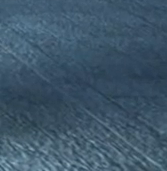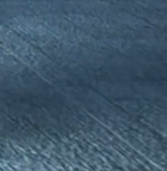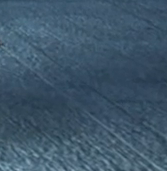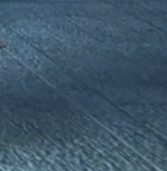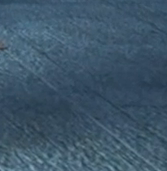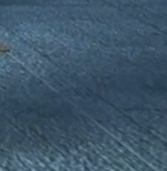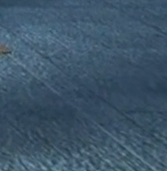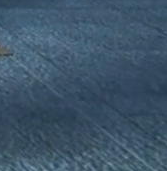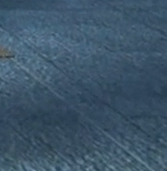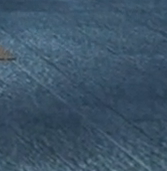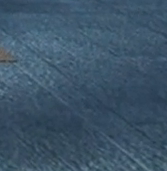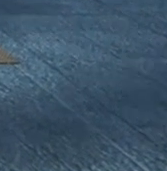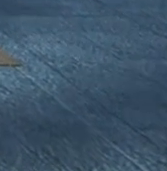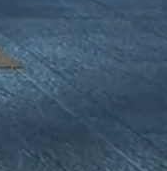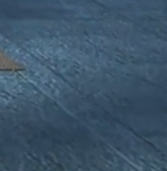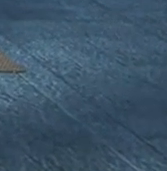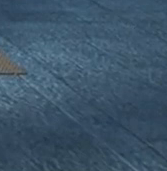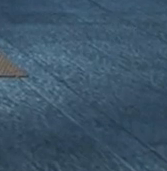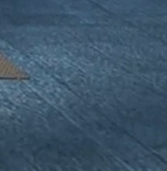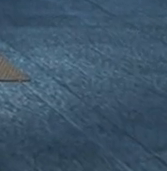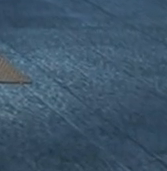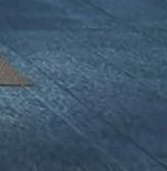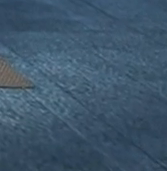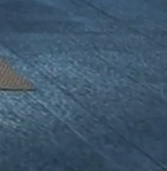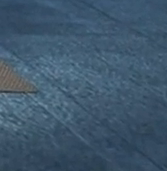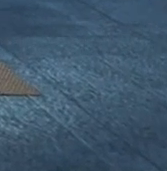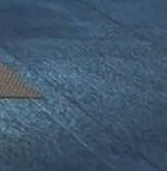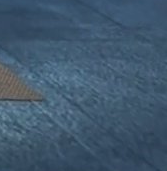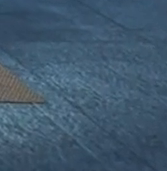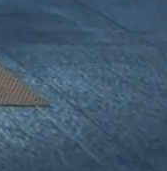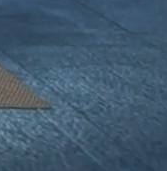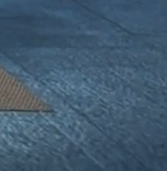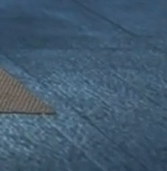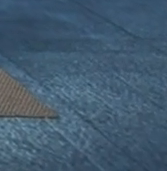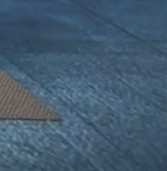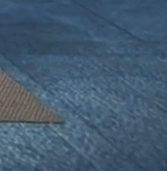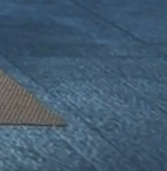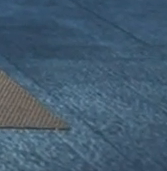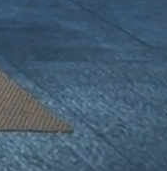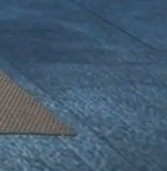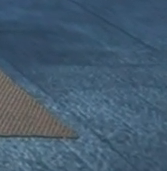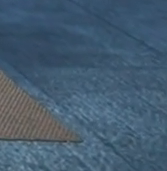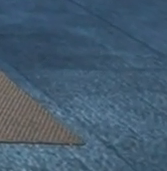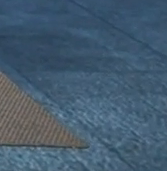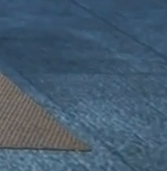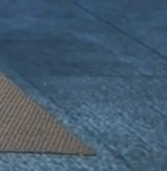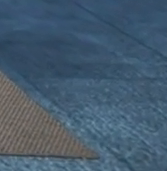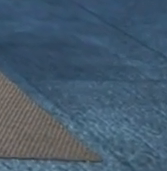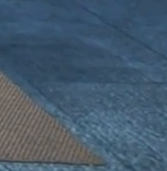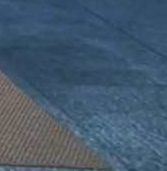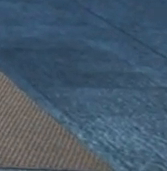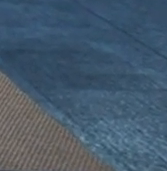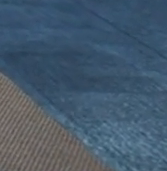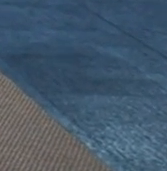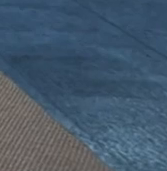esta semana no se pueden perder al garaviatv porque vamos a hablar de una práctica que muchos consideran atávica